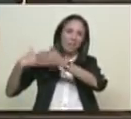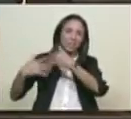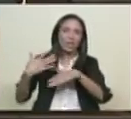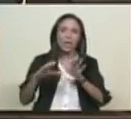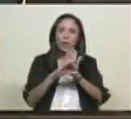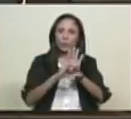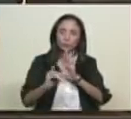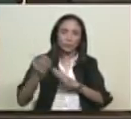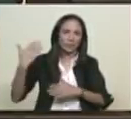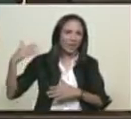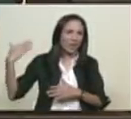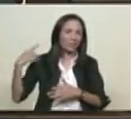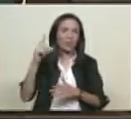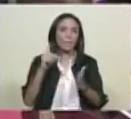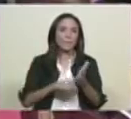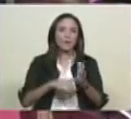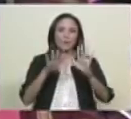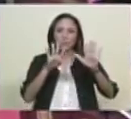de